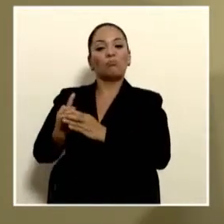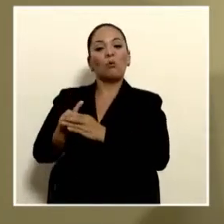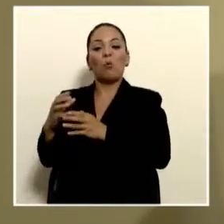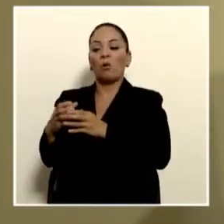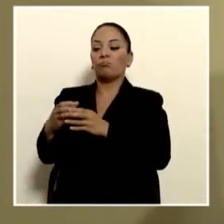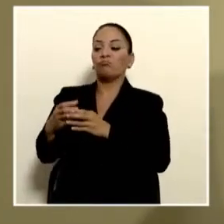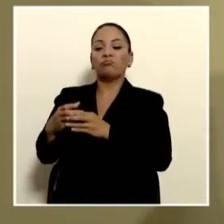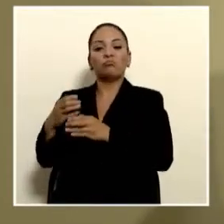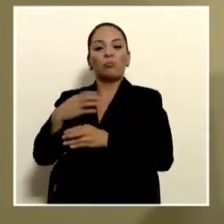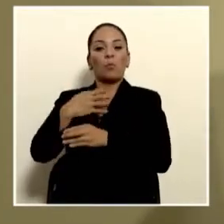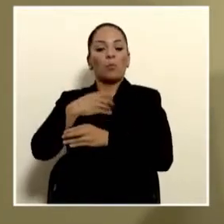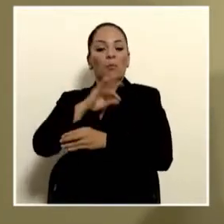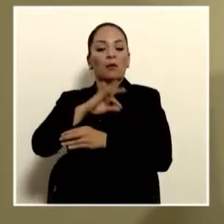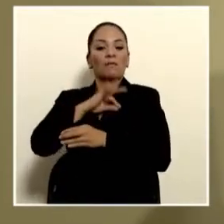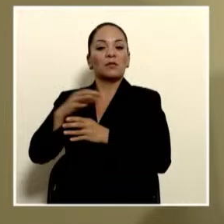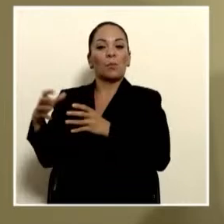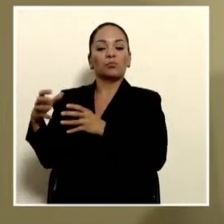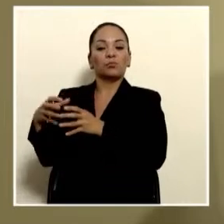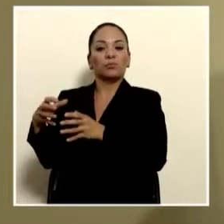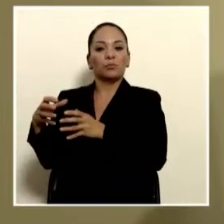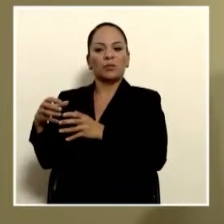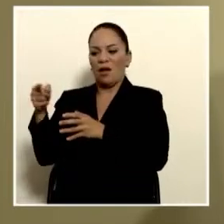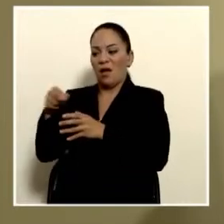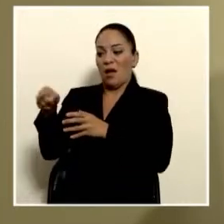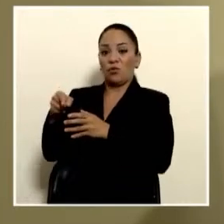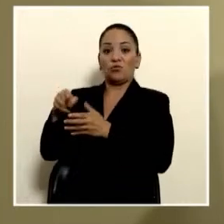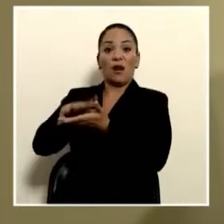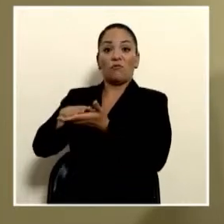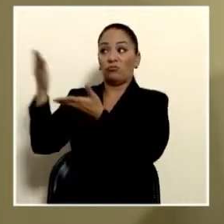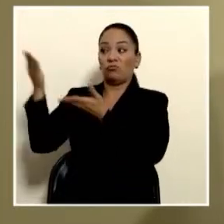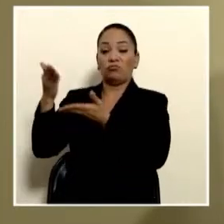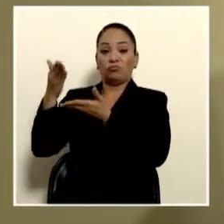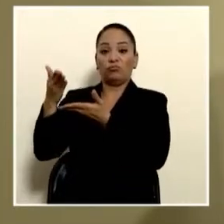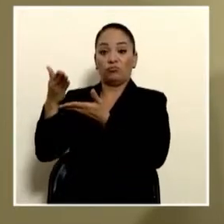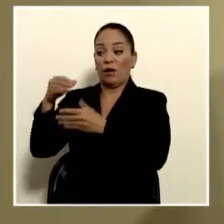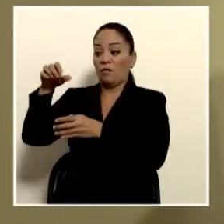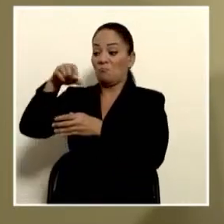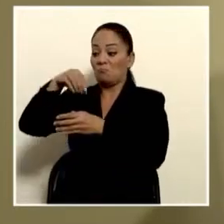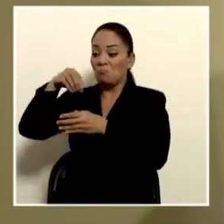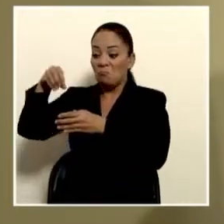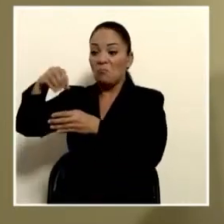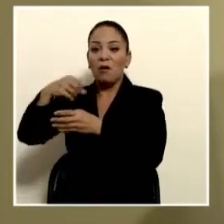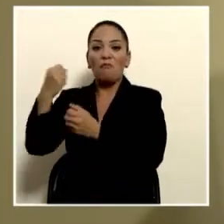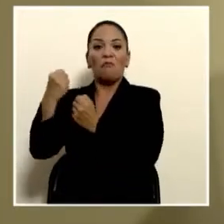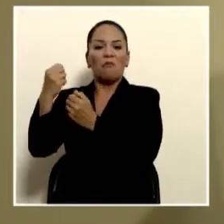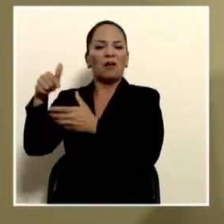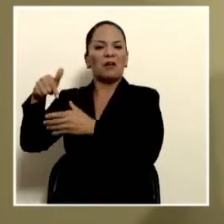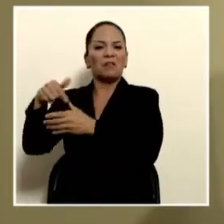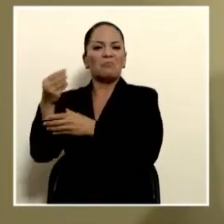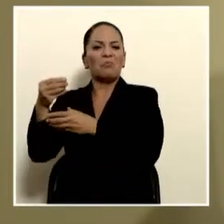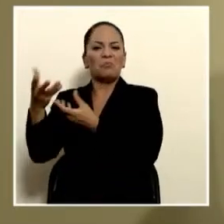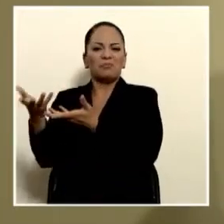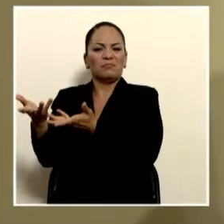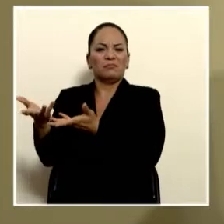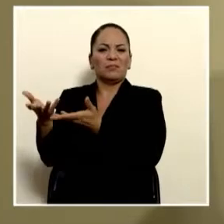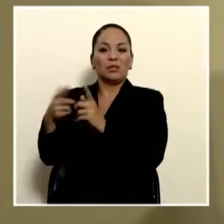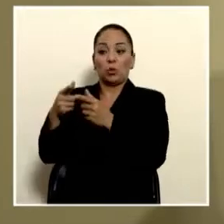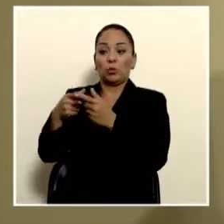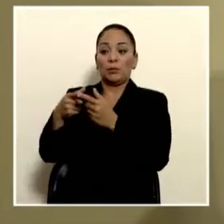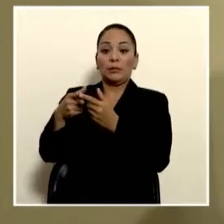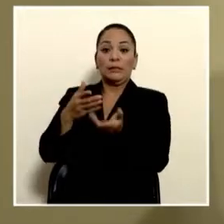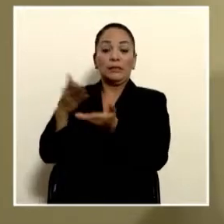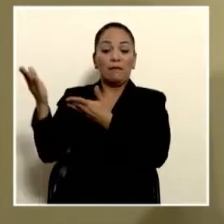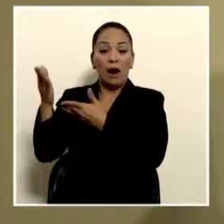arroz que ellos importan se puede fortificar en el país y mandarlo a fortificar del país del que se importa sale